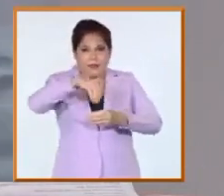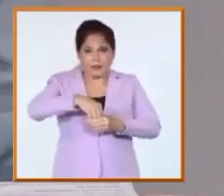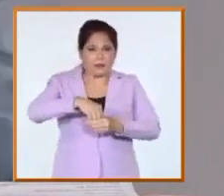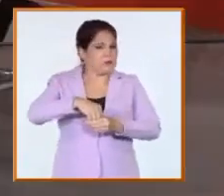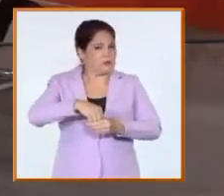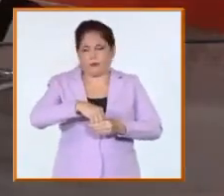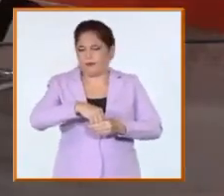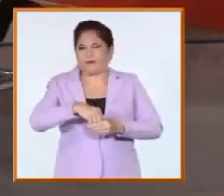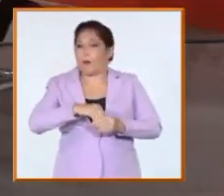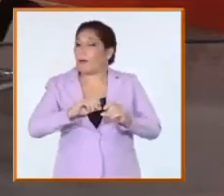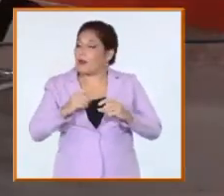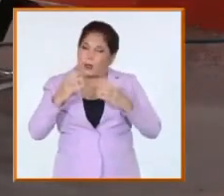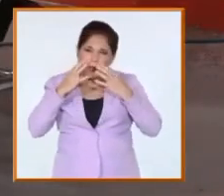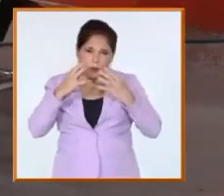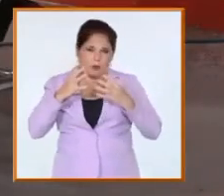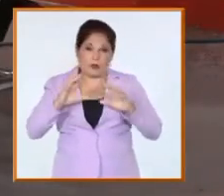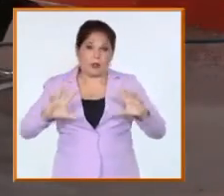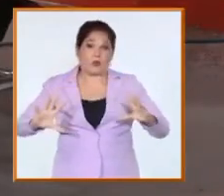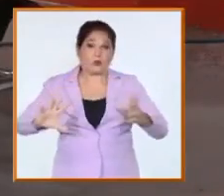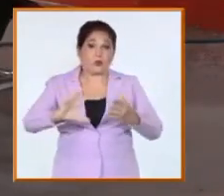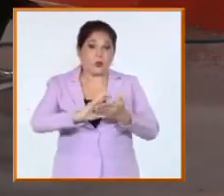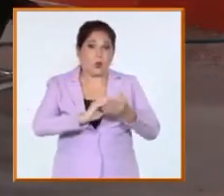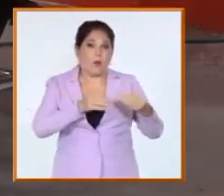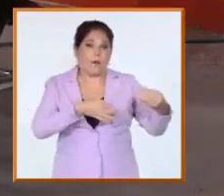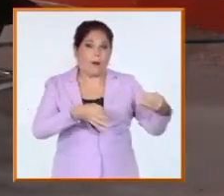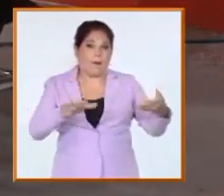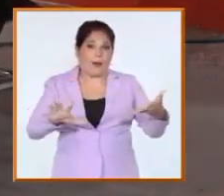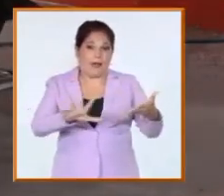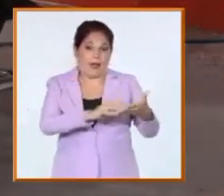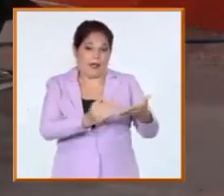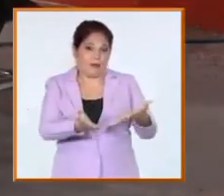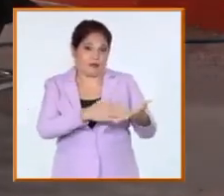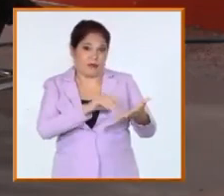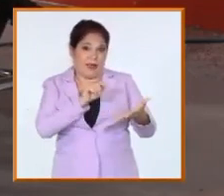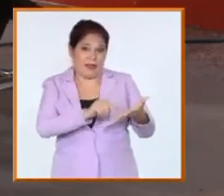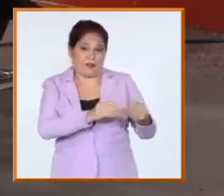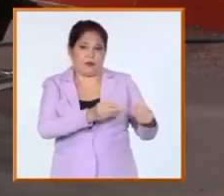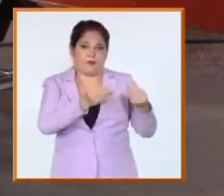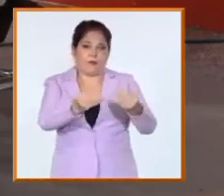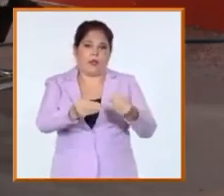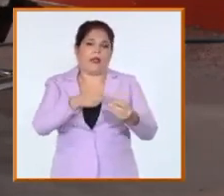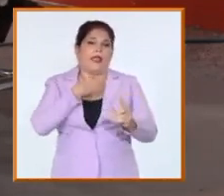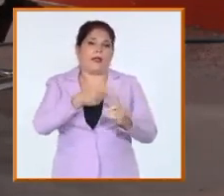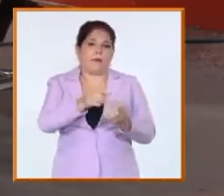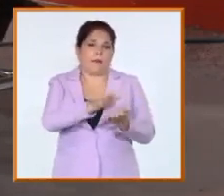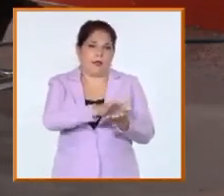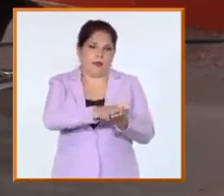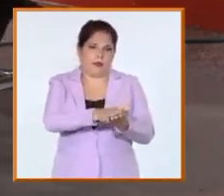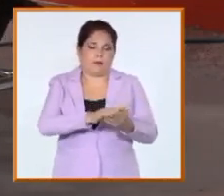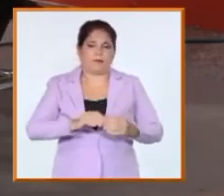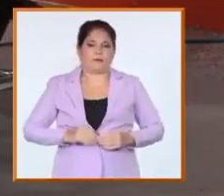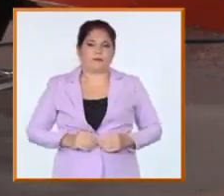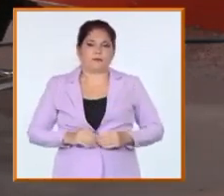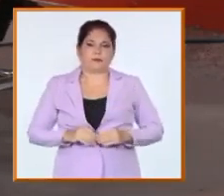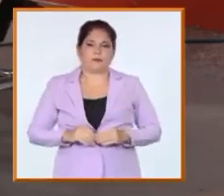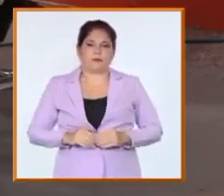eso lo recoge integralmente todo para realmente tener una una respuesta ahora el propio hecho del impacto que